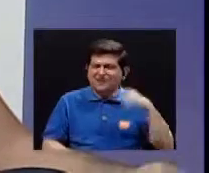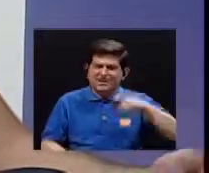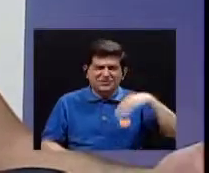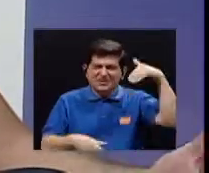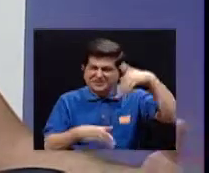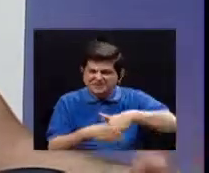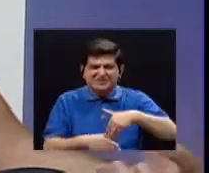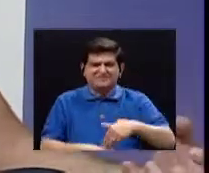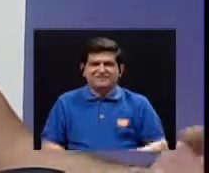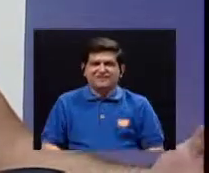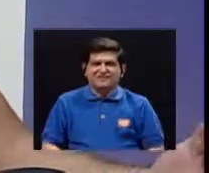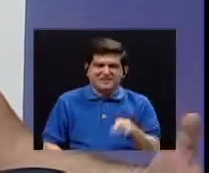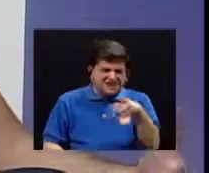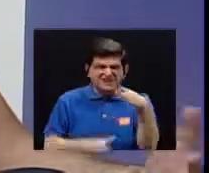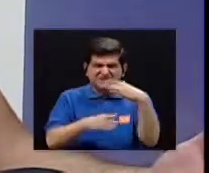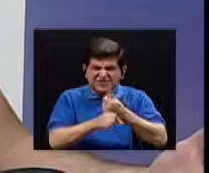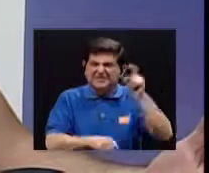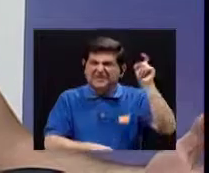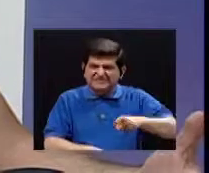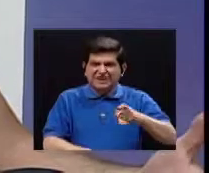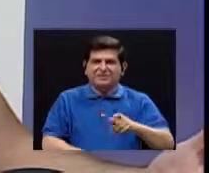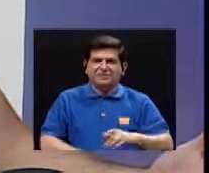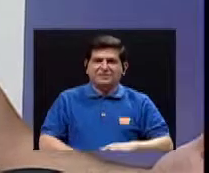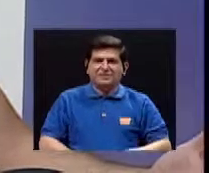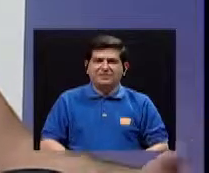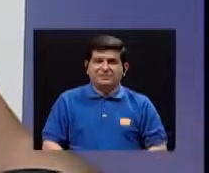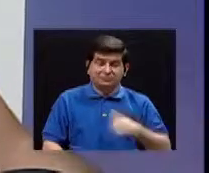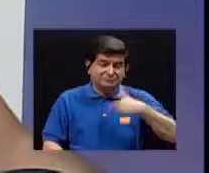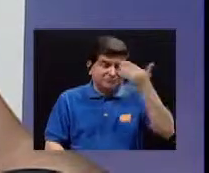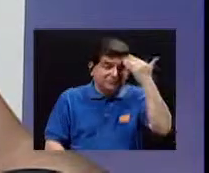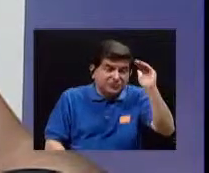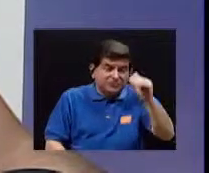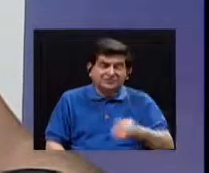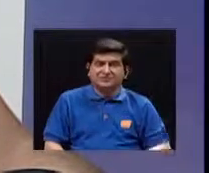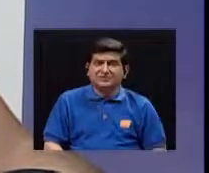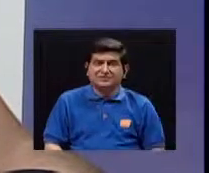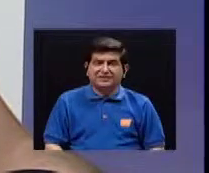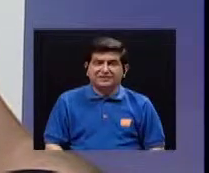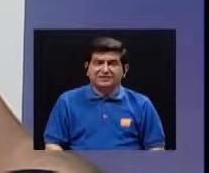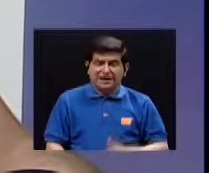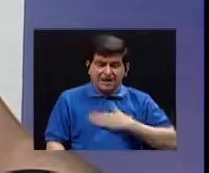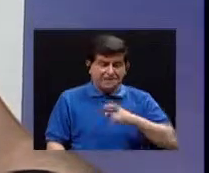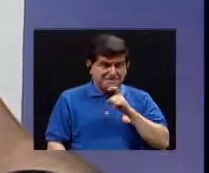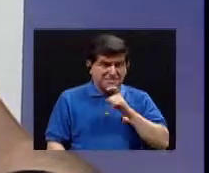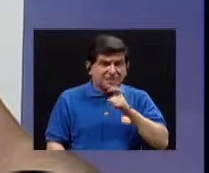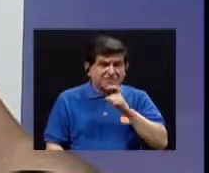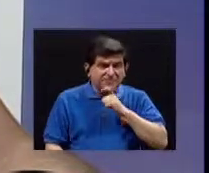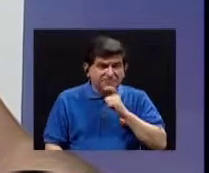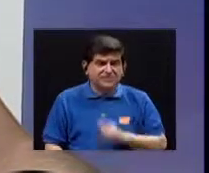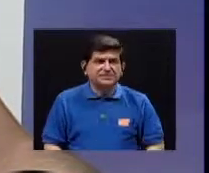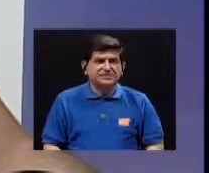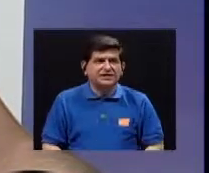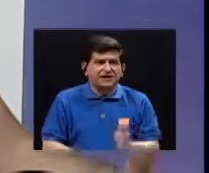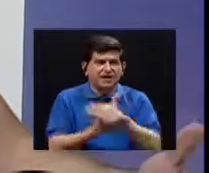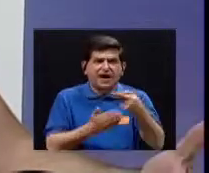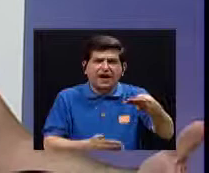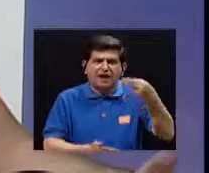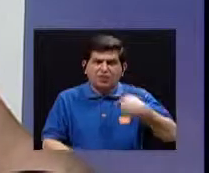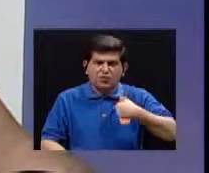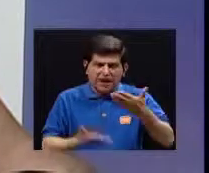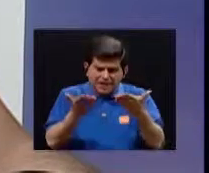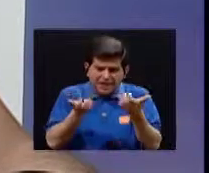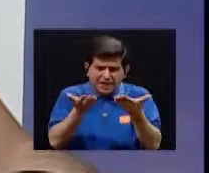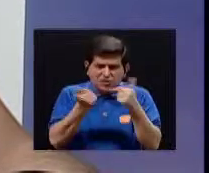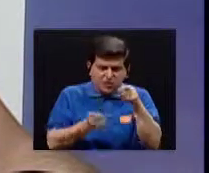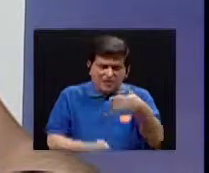fuera y tengo que meterle tengo que hacerla y y entonces yo no sé lo que más me costó fue cómo llegarle a ciertas historias